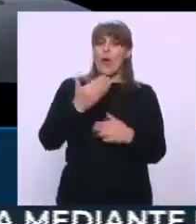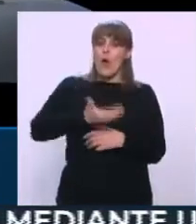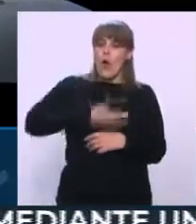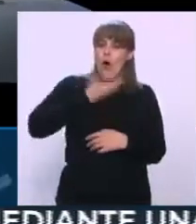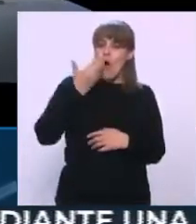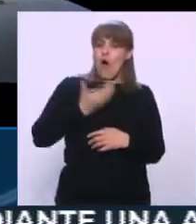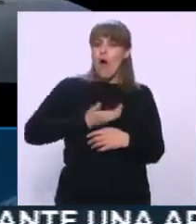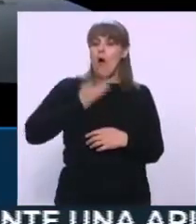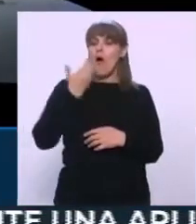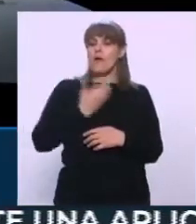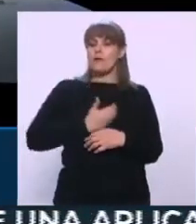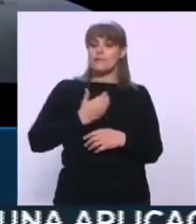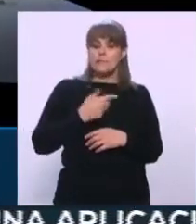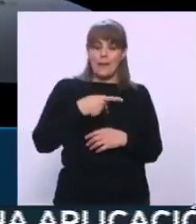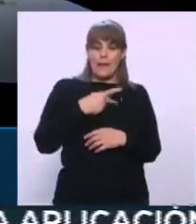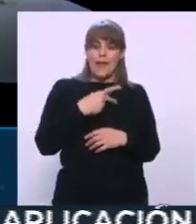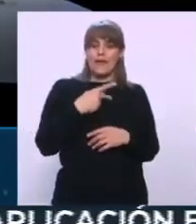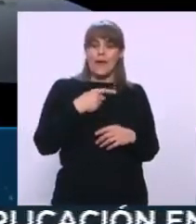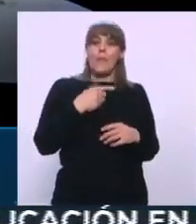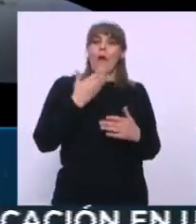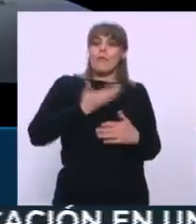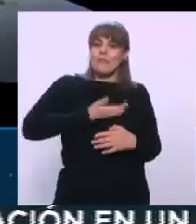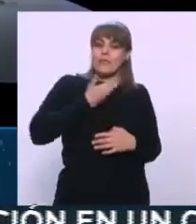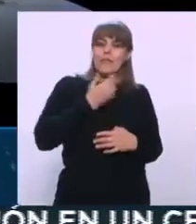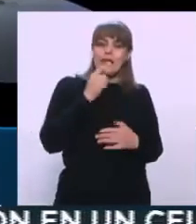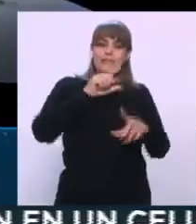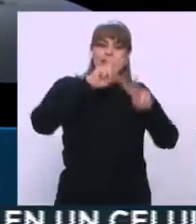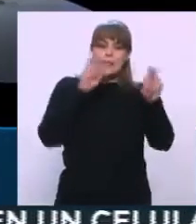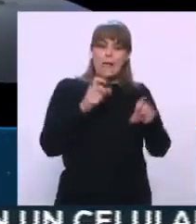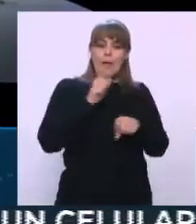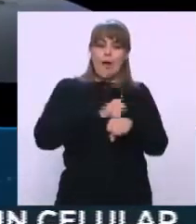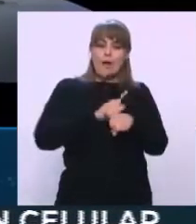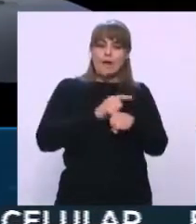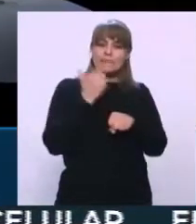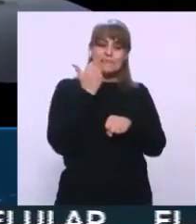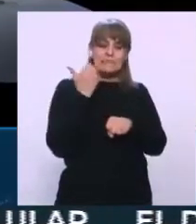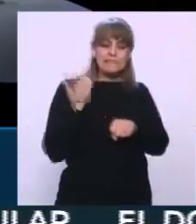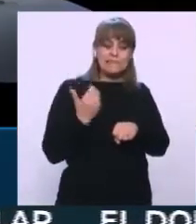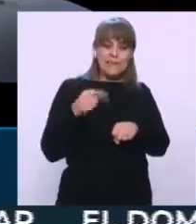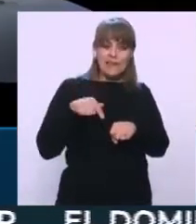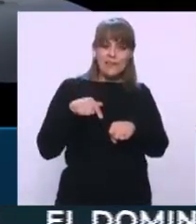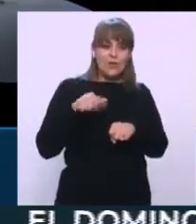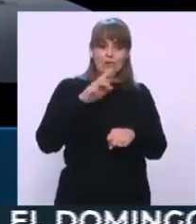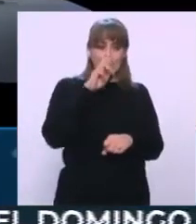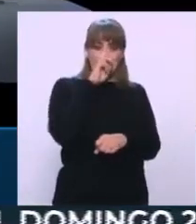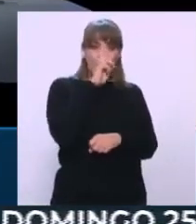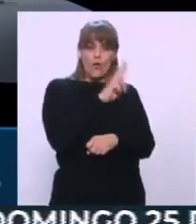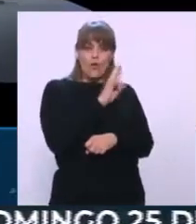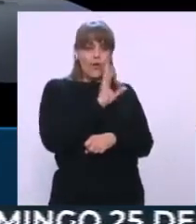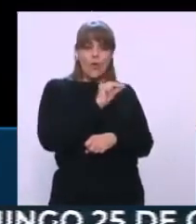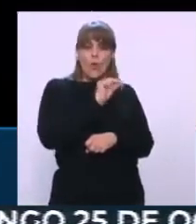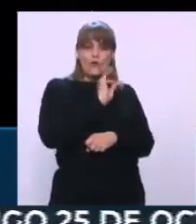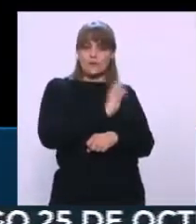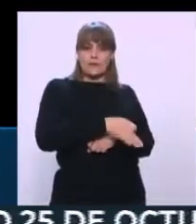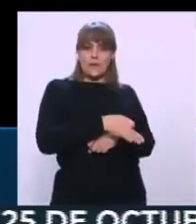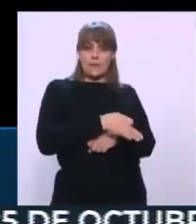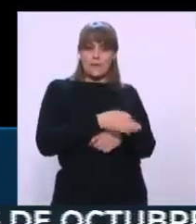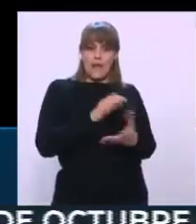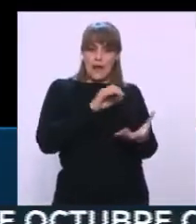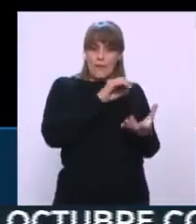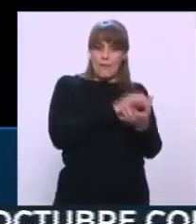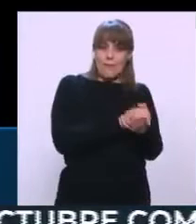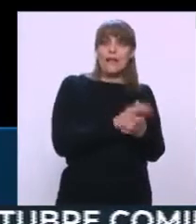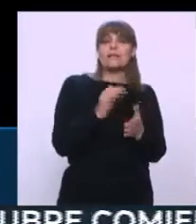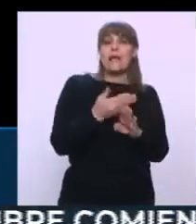la homosexualidad para desconocer estas uniones civiles. Por ejemplo, si estas declaraciones se hubieran dado